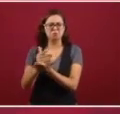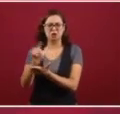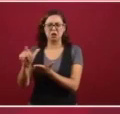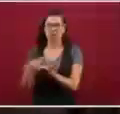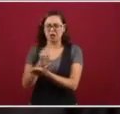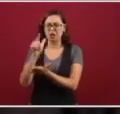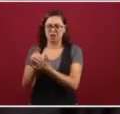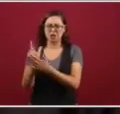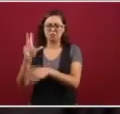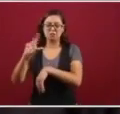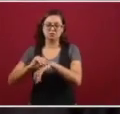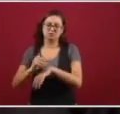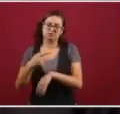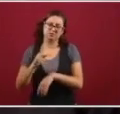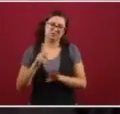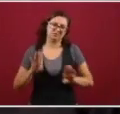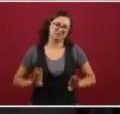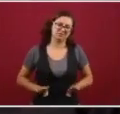pero no es moral.